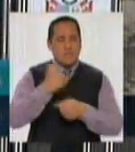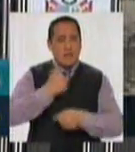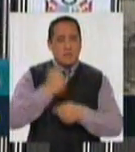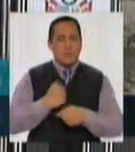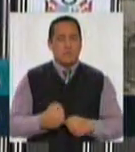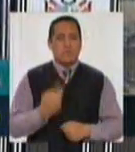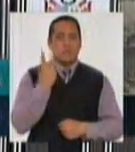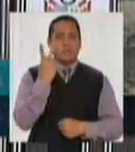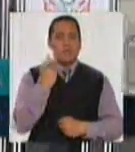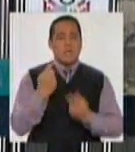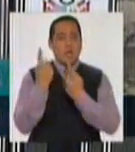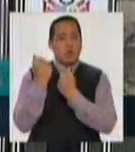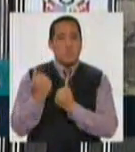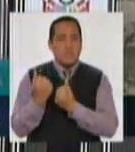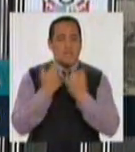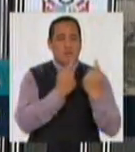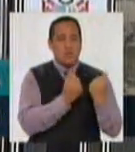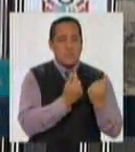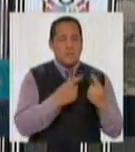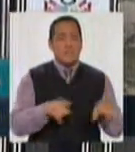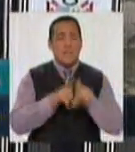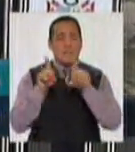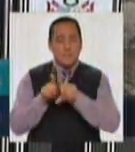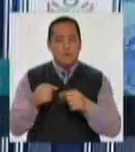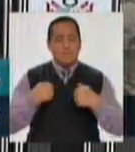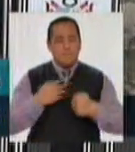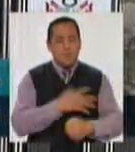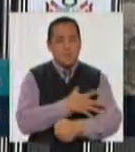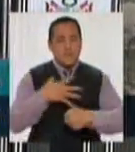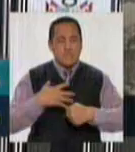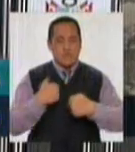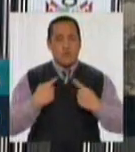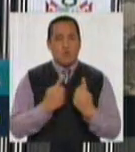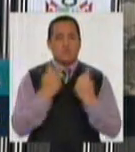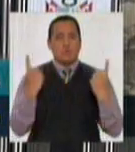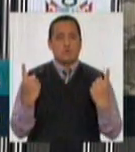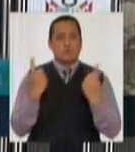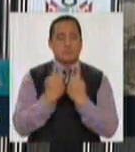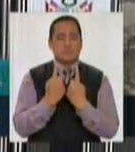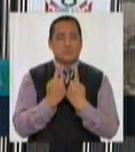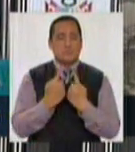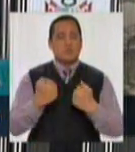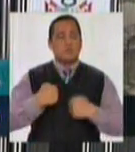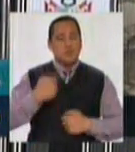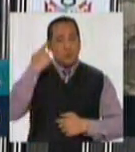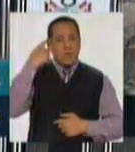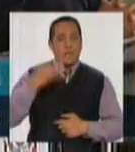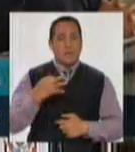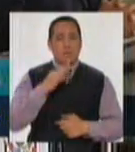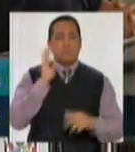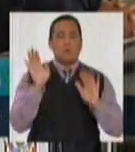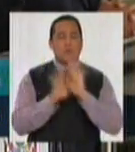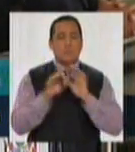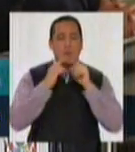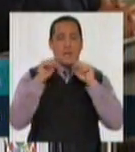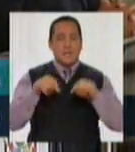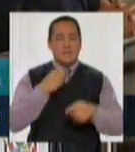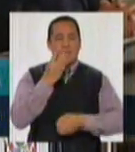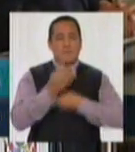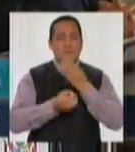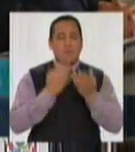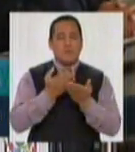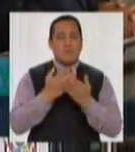economías y de esa manera también fortalecernos ambos. Yo creo que este es el